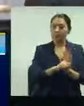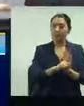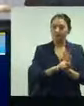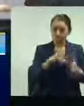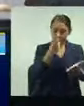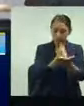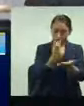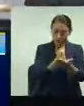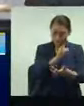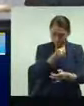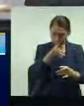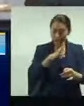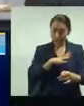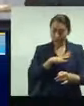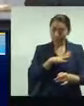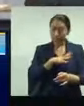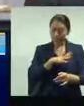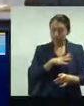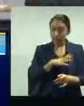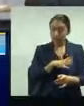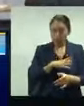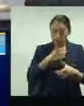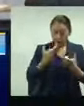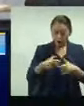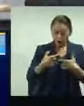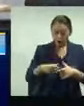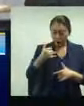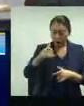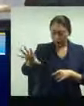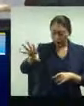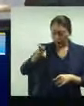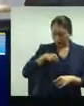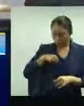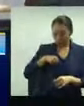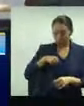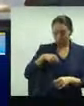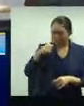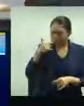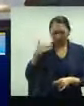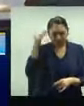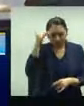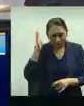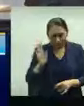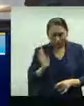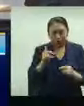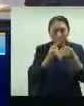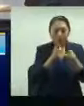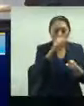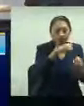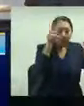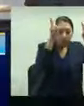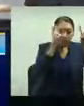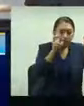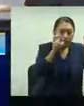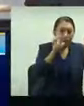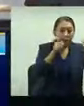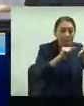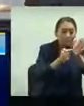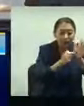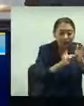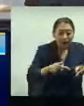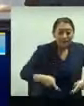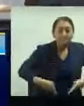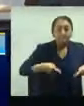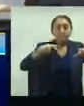tener un contrato adquirido para que eso sea obra de arrastre, eso lo sabemos. Pero en estos temas son vidas con las que estamos